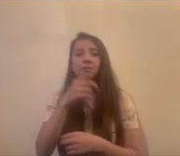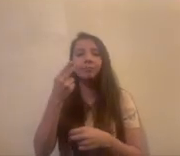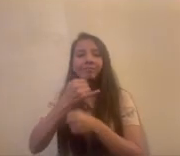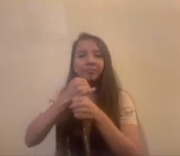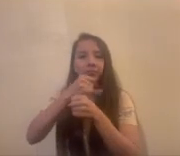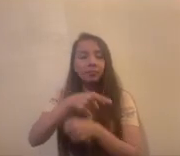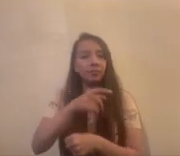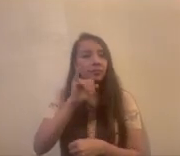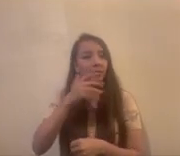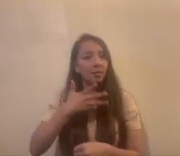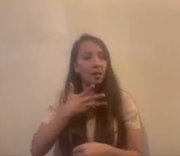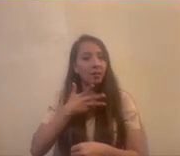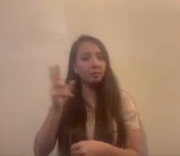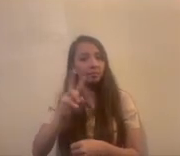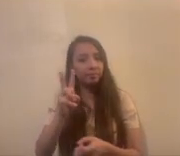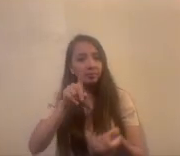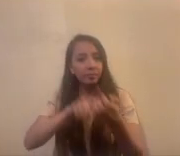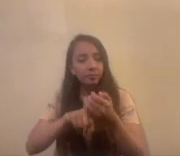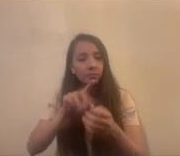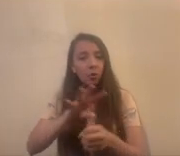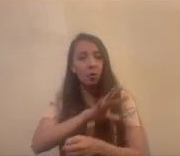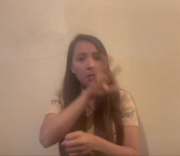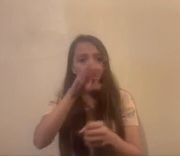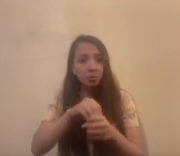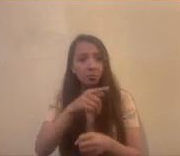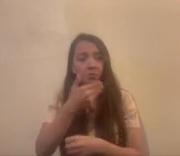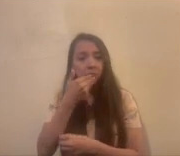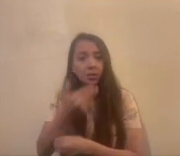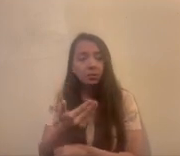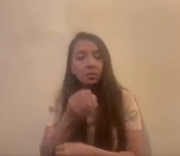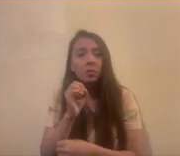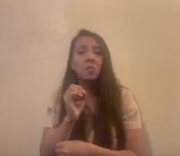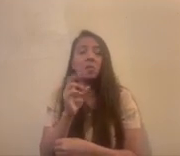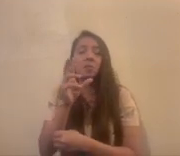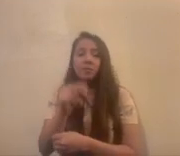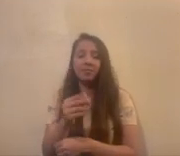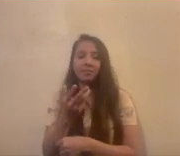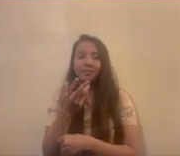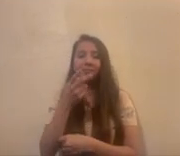el estudio nutricional de las semillas una vez